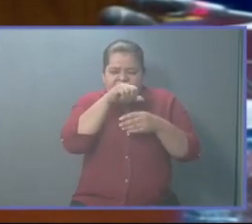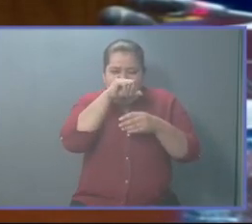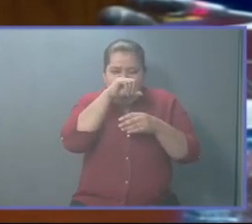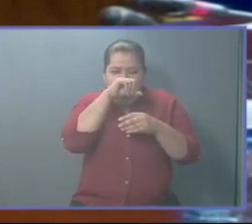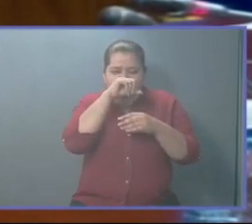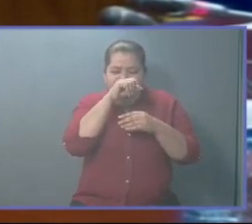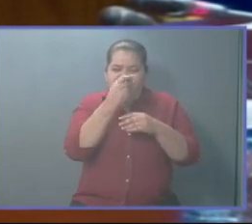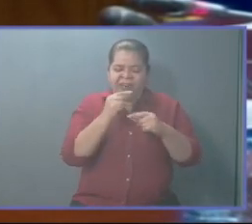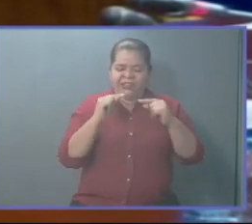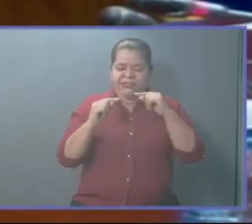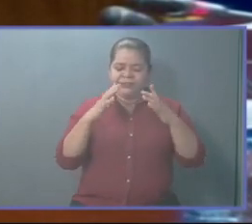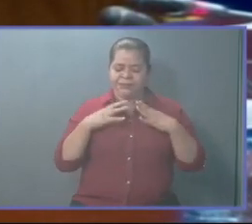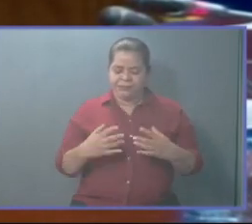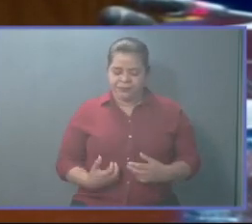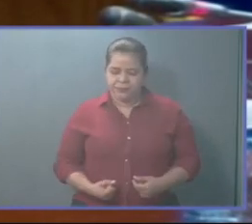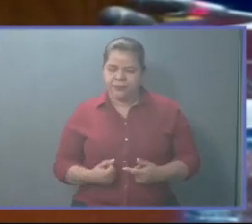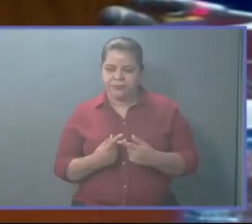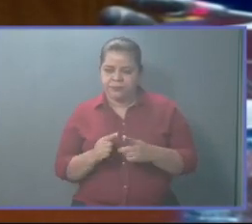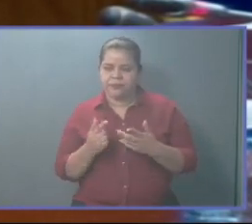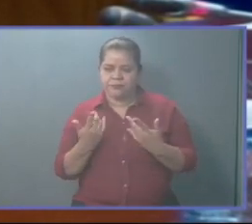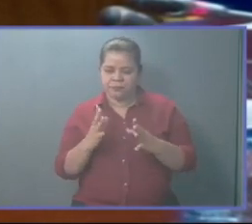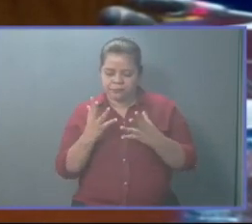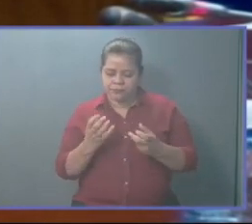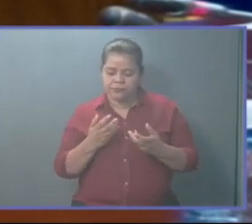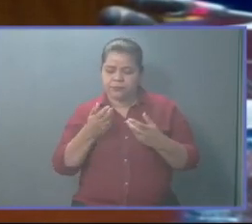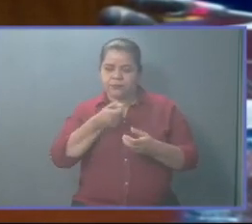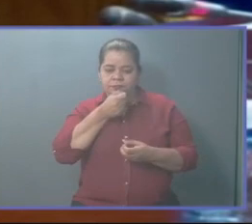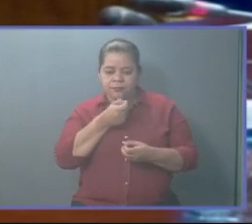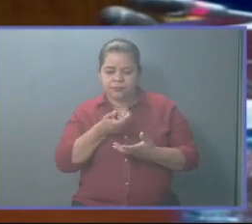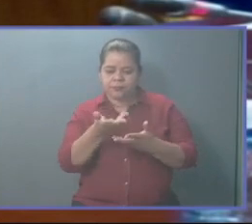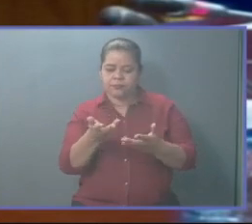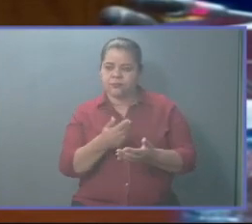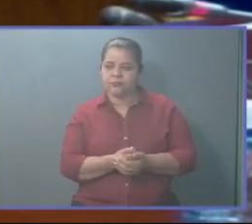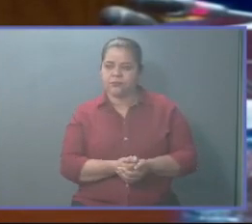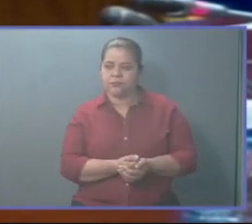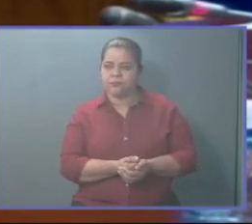las autoridades de gobierno para brindarnos información.